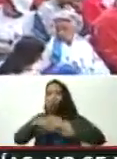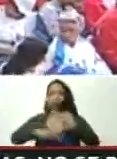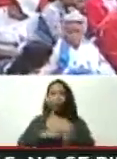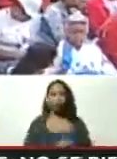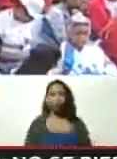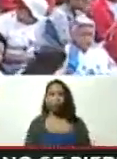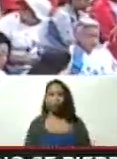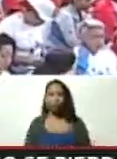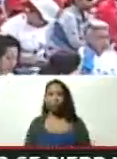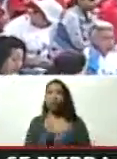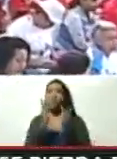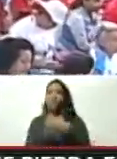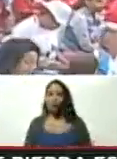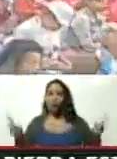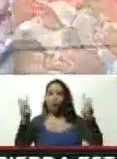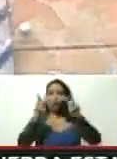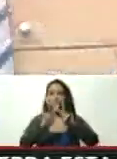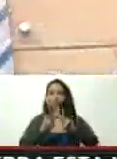Valores.